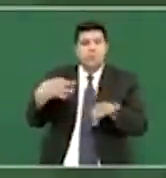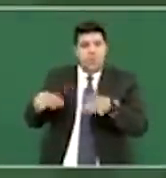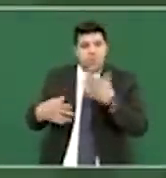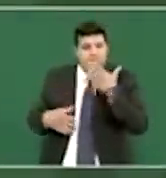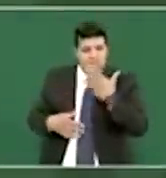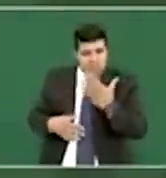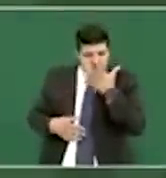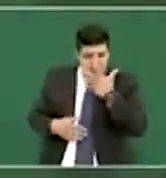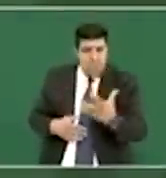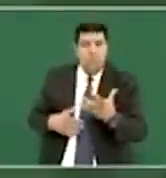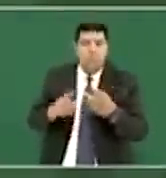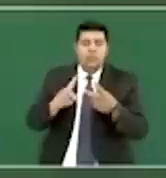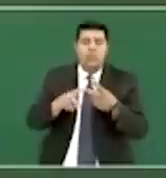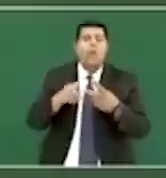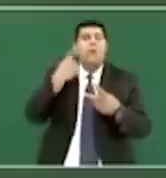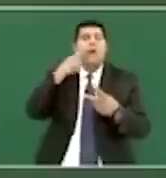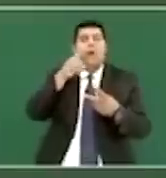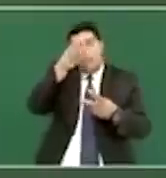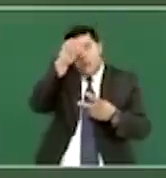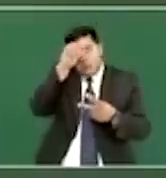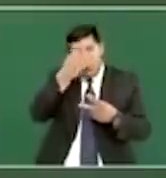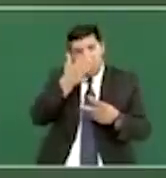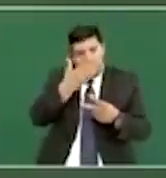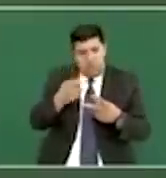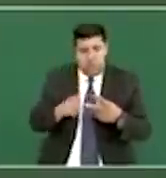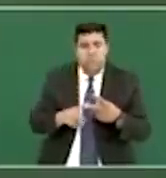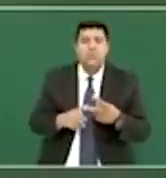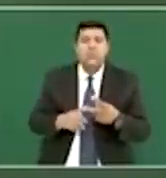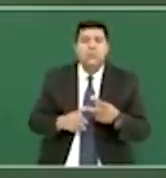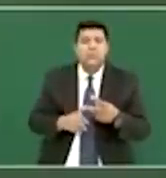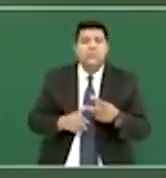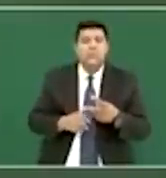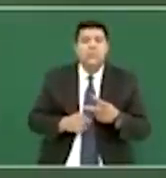trabajar como aprendices, ¿sí?